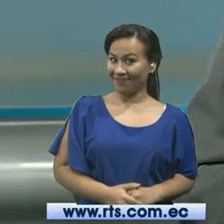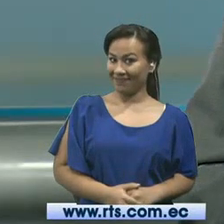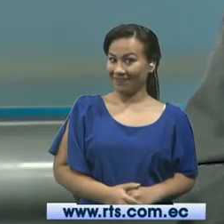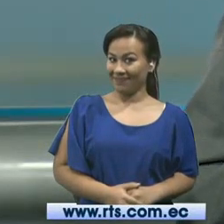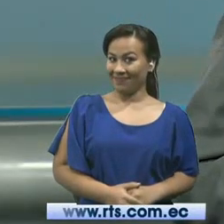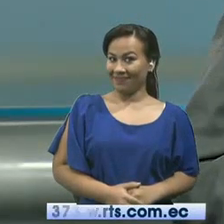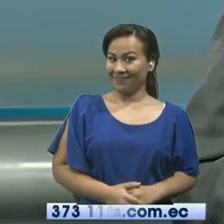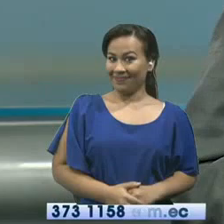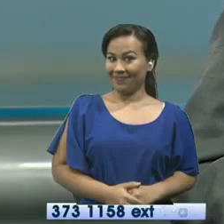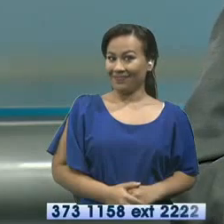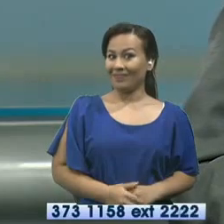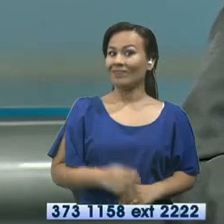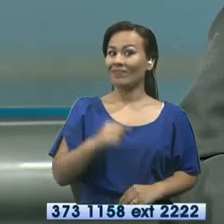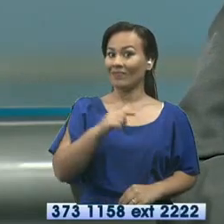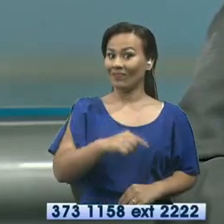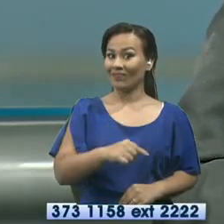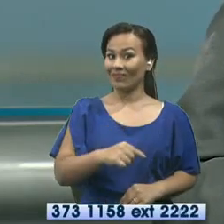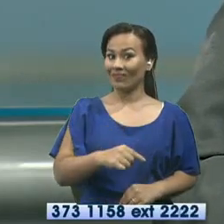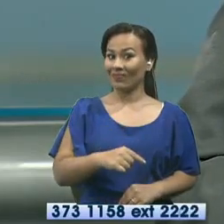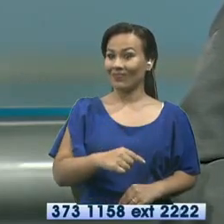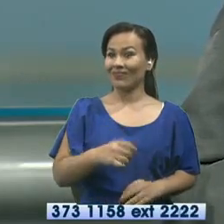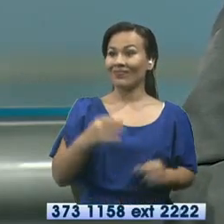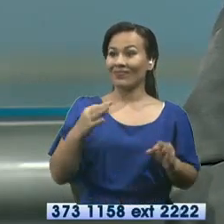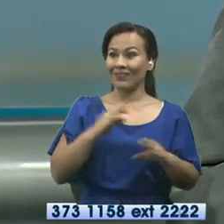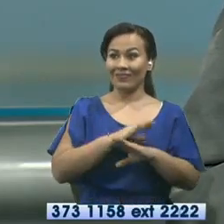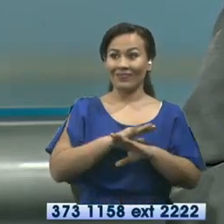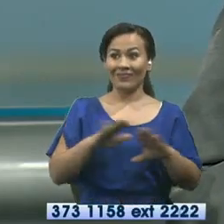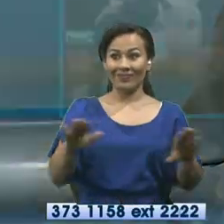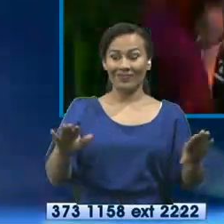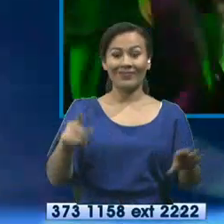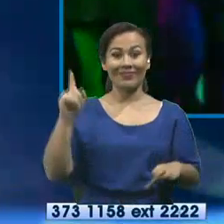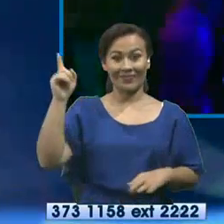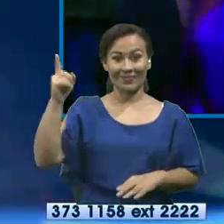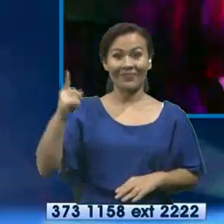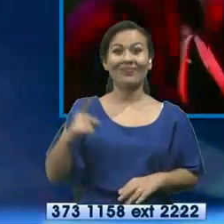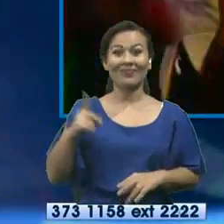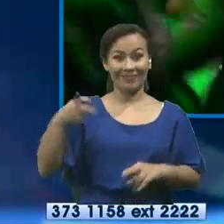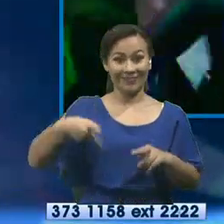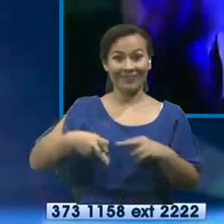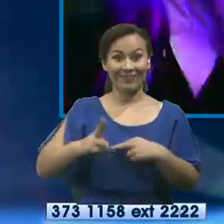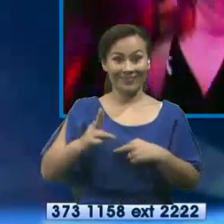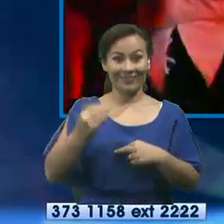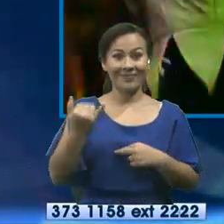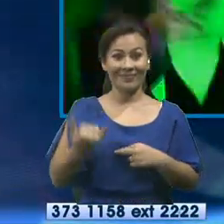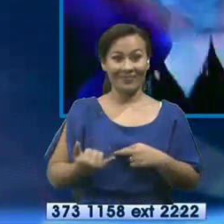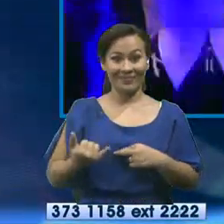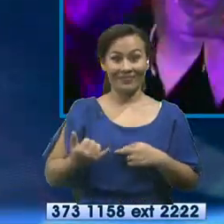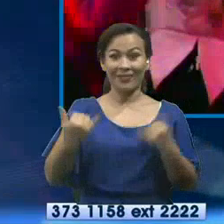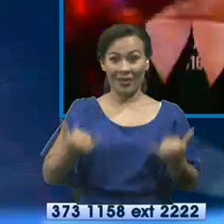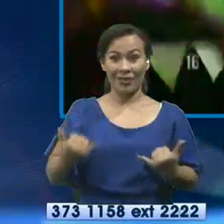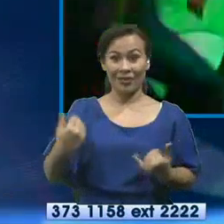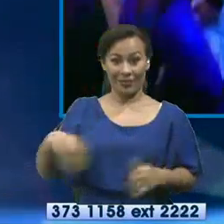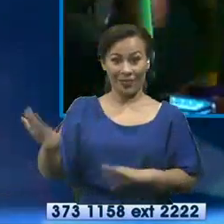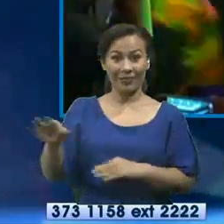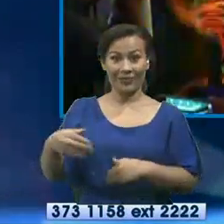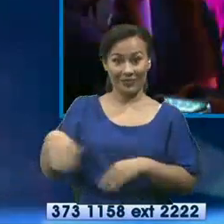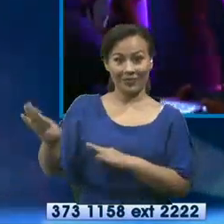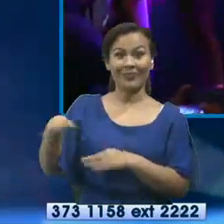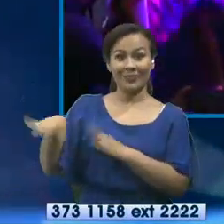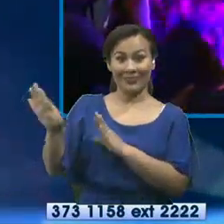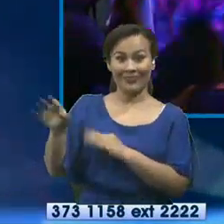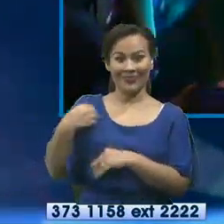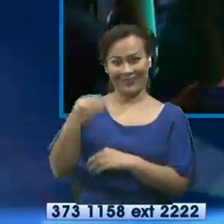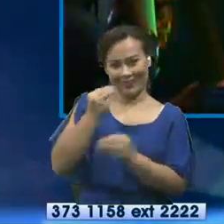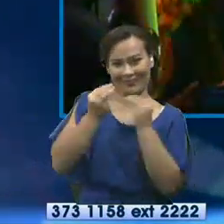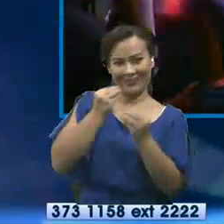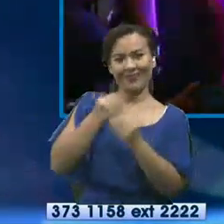Eso va a estar, pero bueno, ya comenzó, ¿no? Hoy día se inauguró ¿Y allá nos vamos? No, nos vamos. Allá nos vemos. Sí, señor.